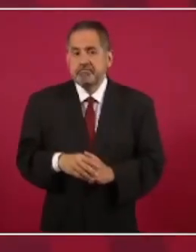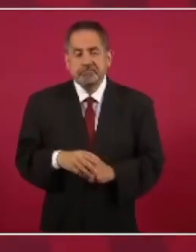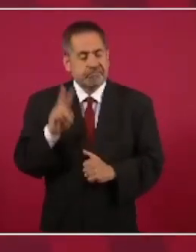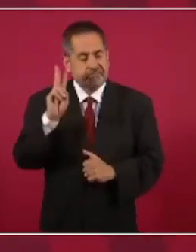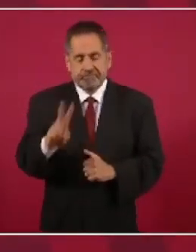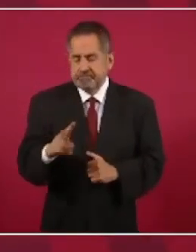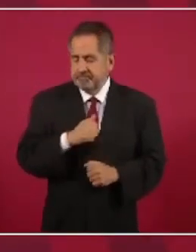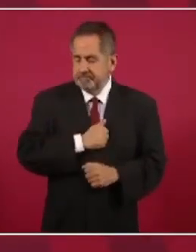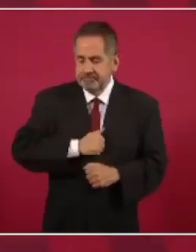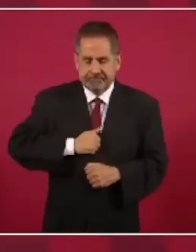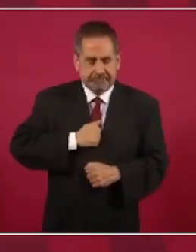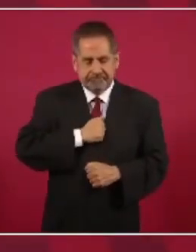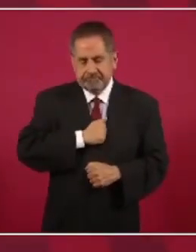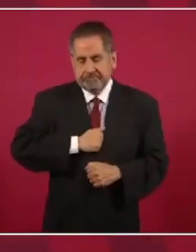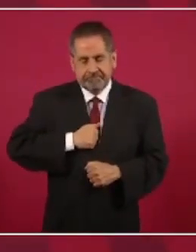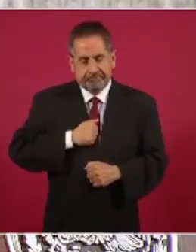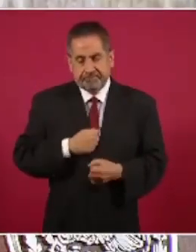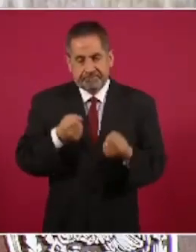lamentable lo que sucedió,